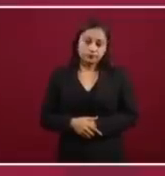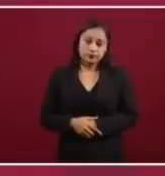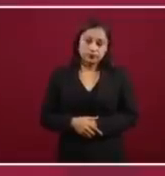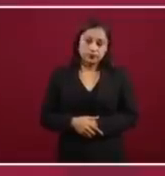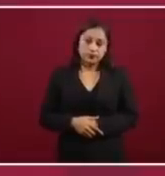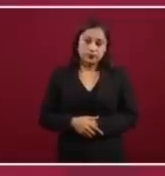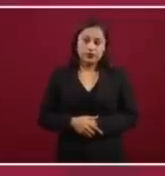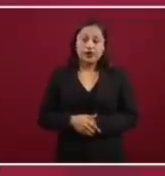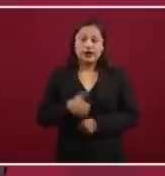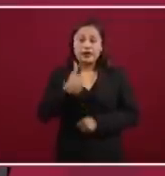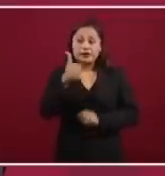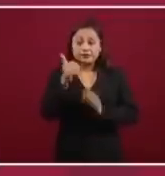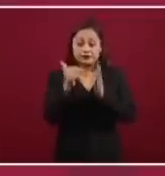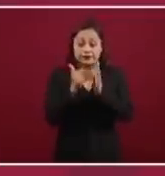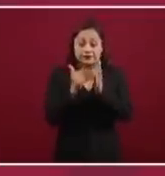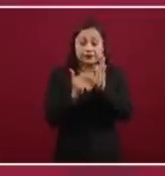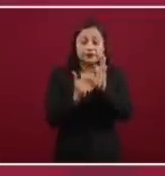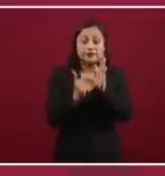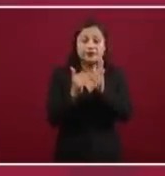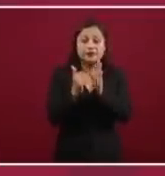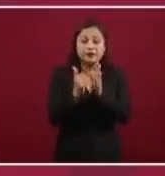6,000 millones nos estamos ahorrando este año